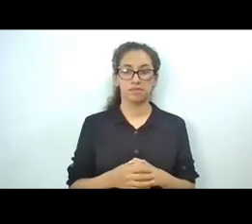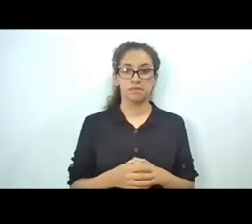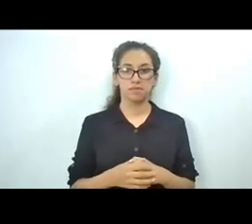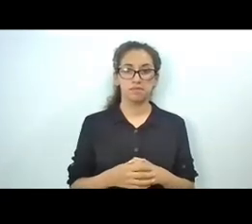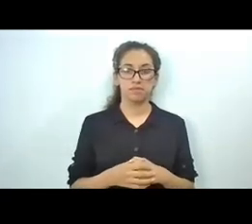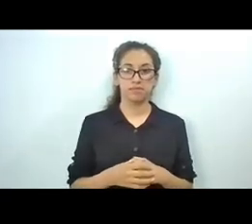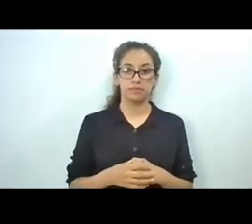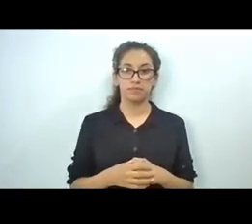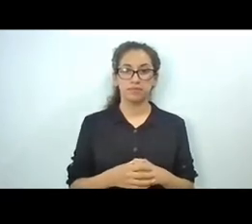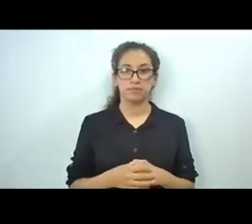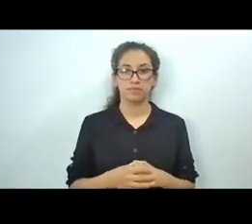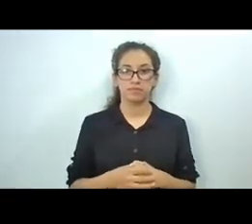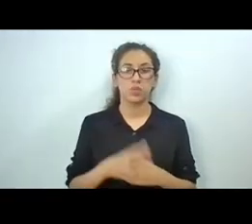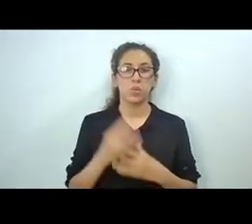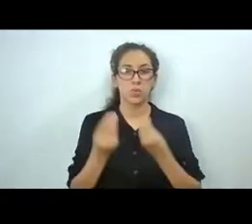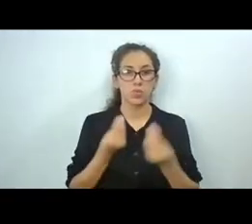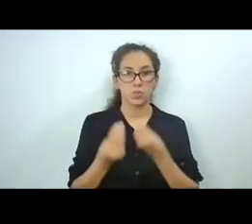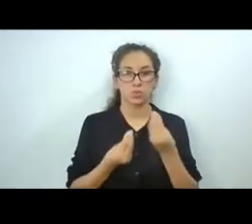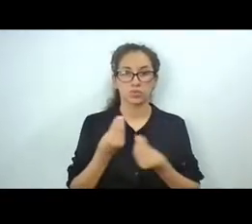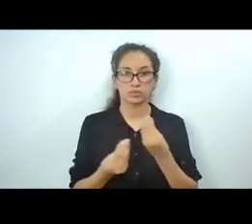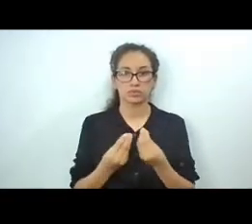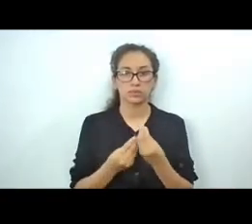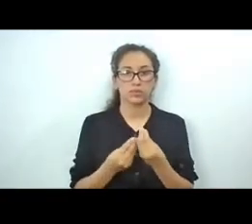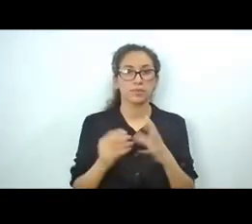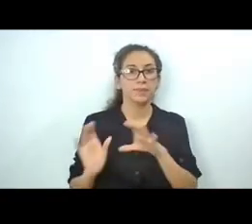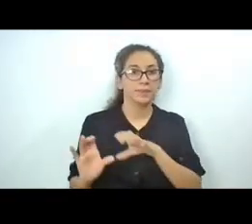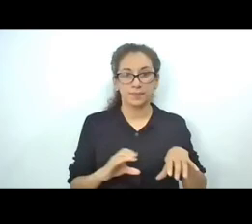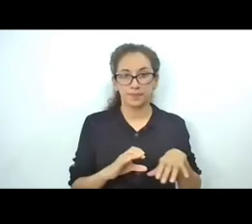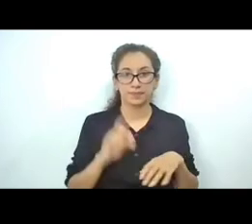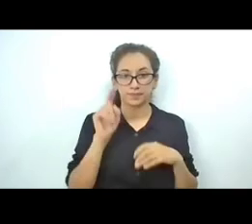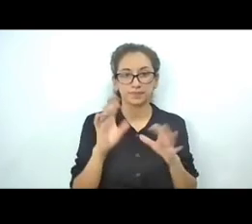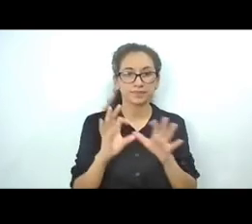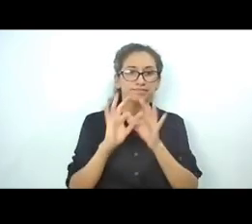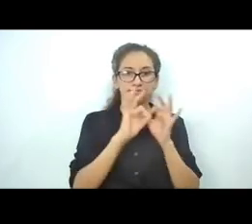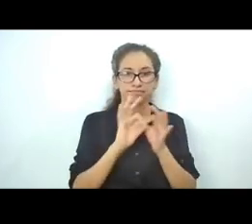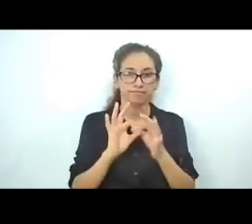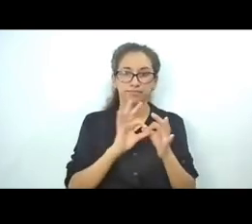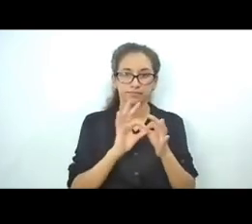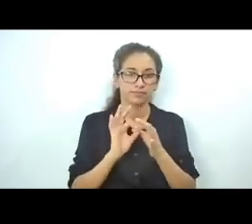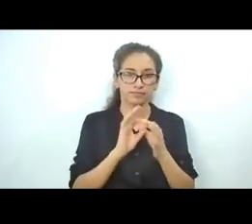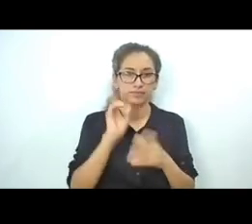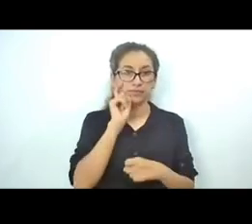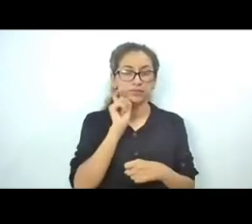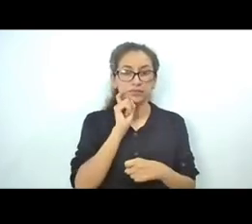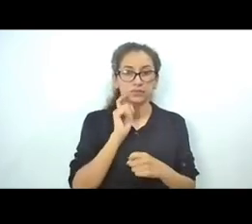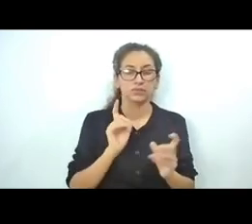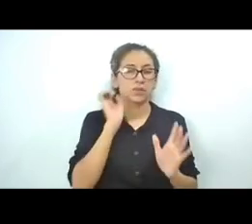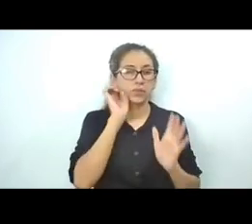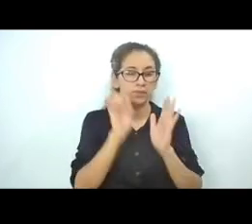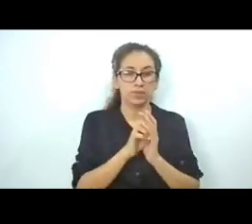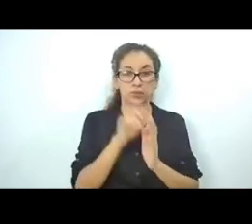de, de cómo se está llevando esa relación sexual puntual, ¿no? Digamos, si tú en estos